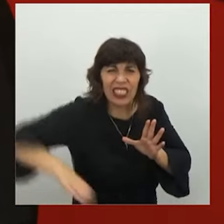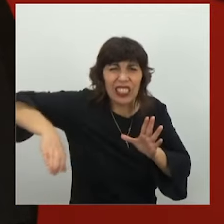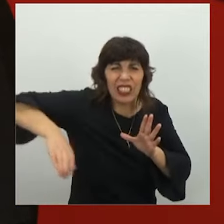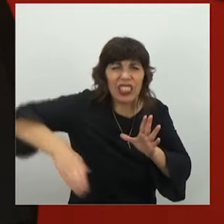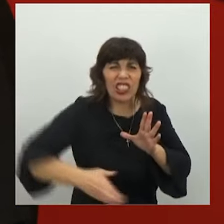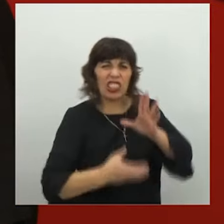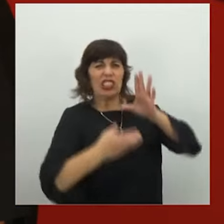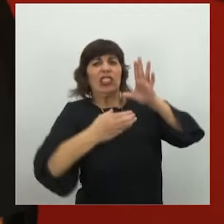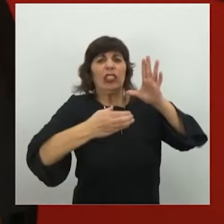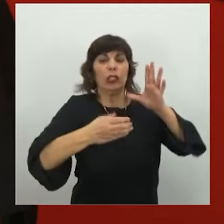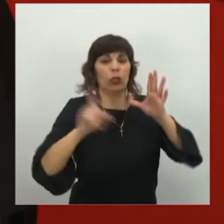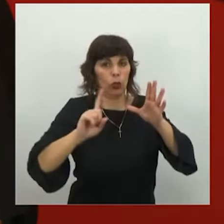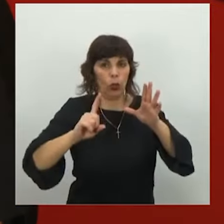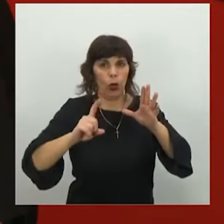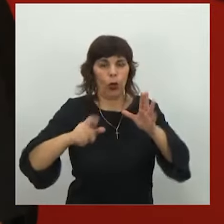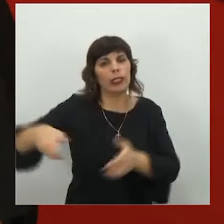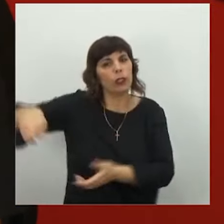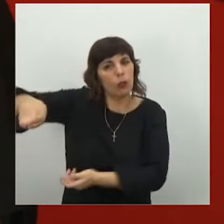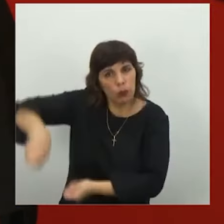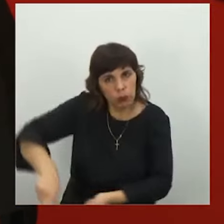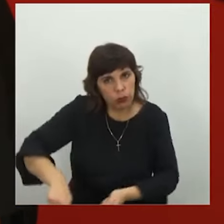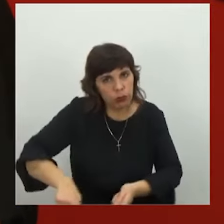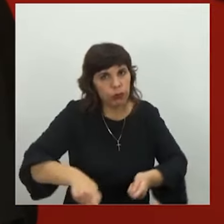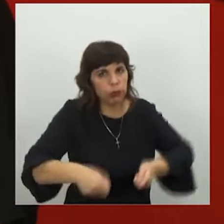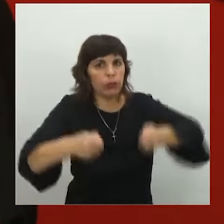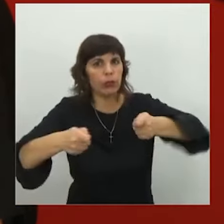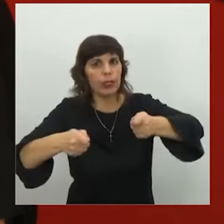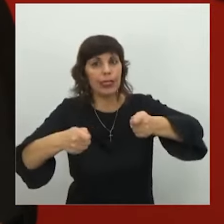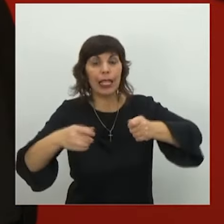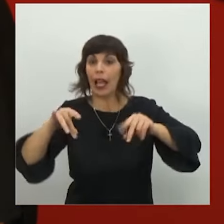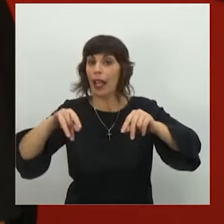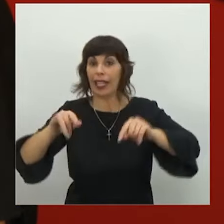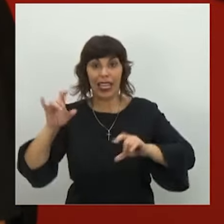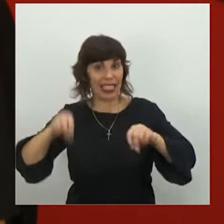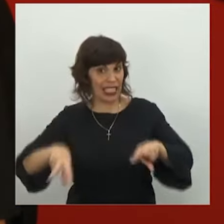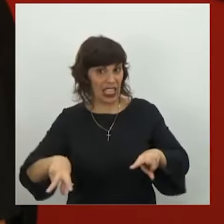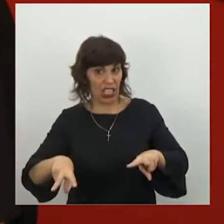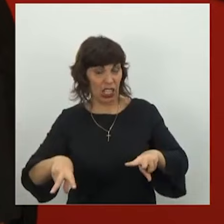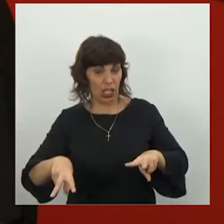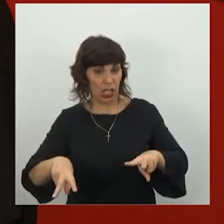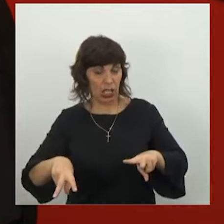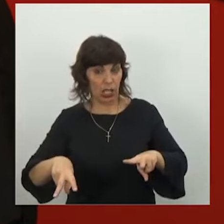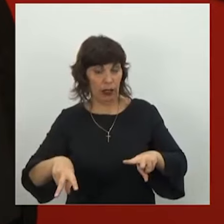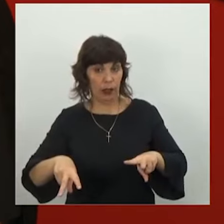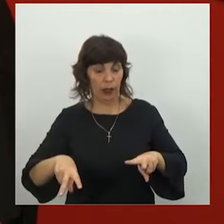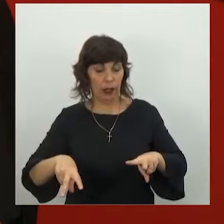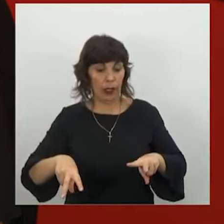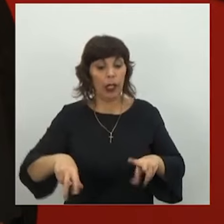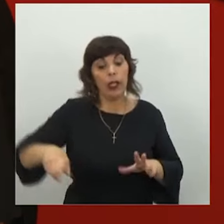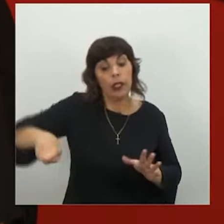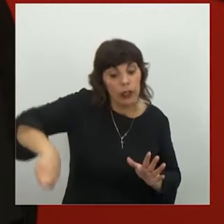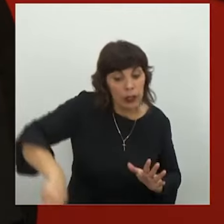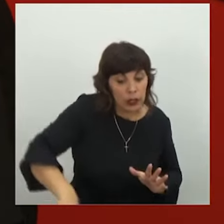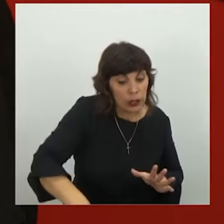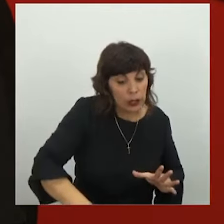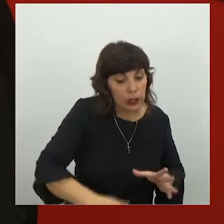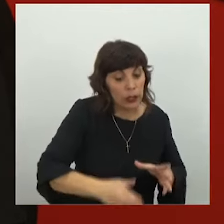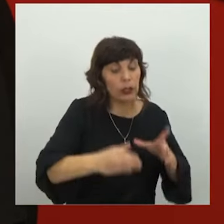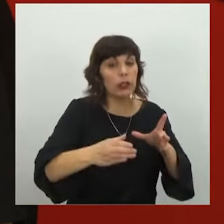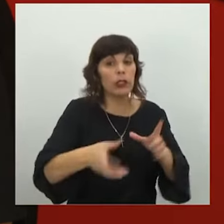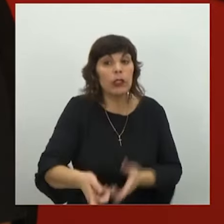agua. Es un arte, sacar agua de un pozo es un arte. Lo bajas y entonces de las